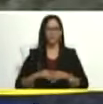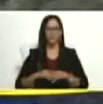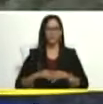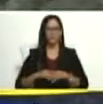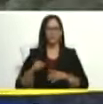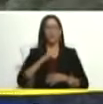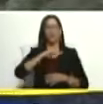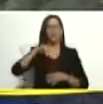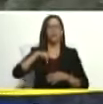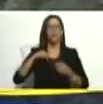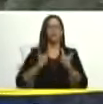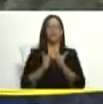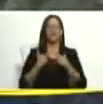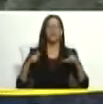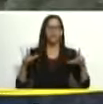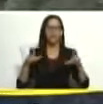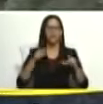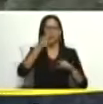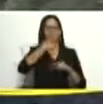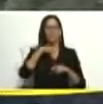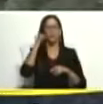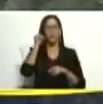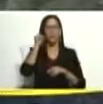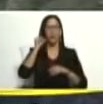con nuestros libertadores y libertadoras,